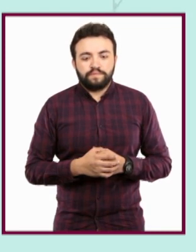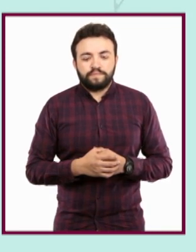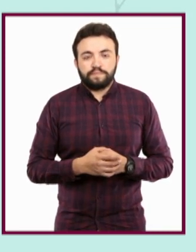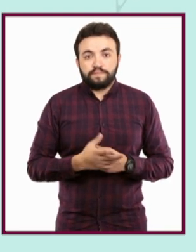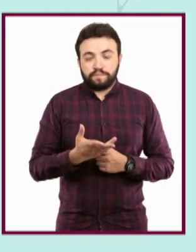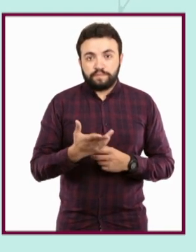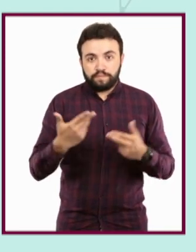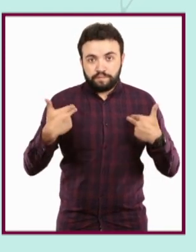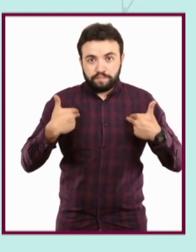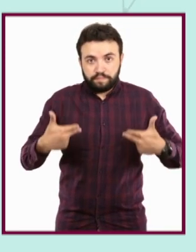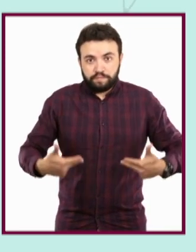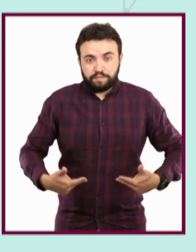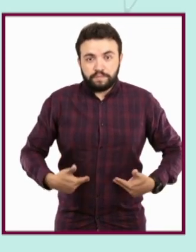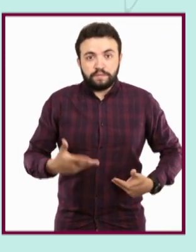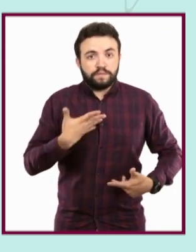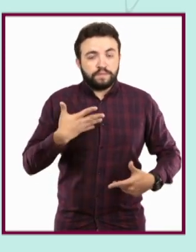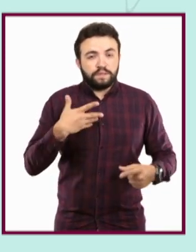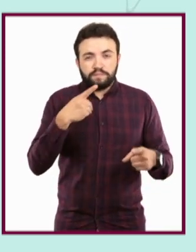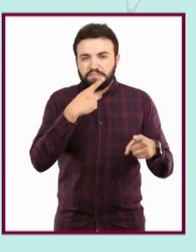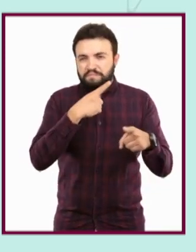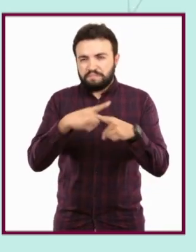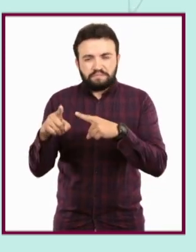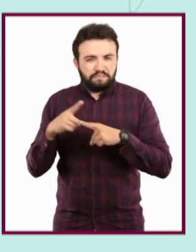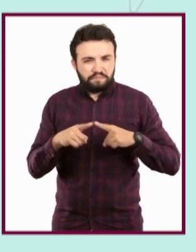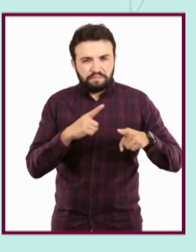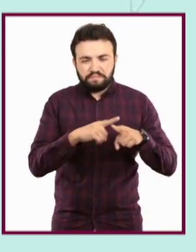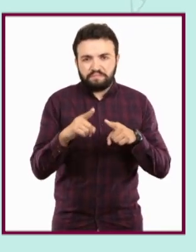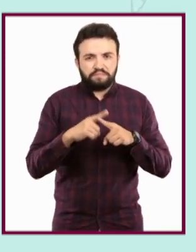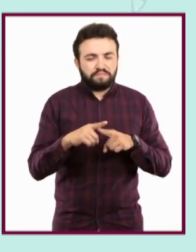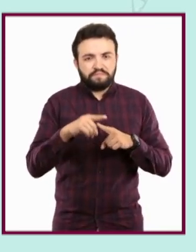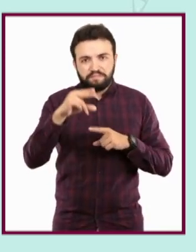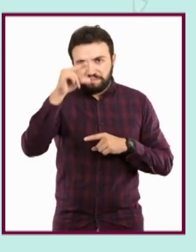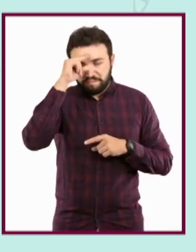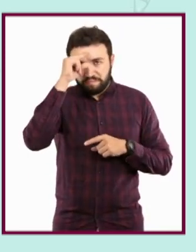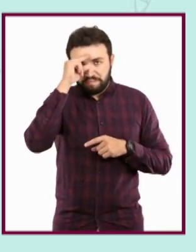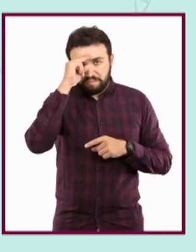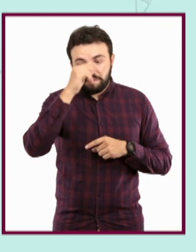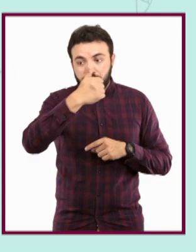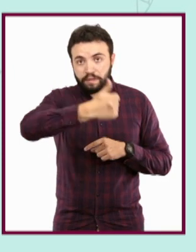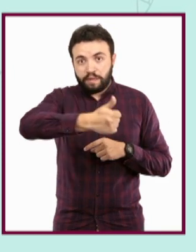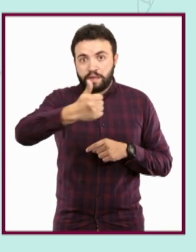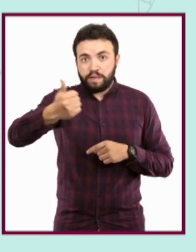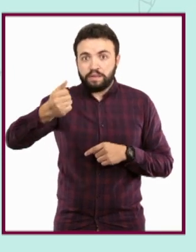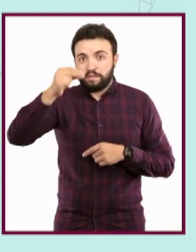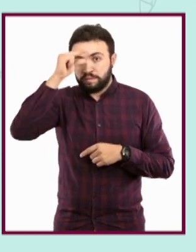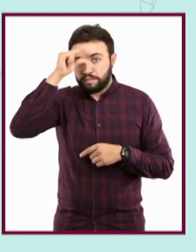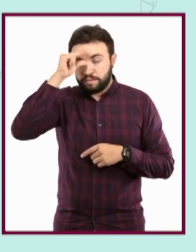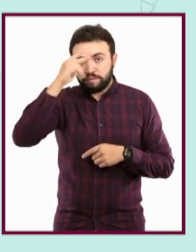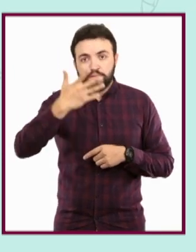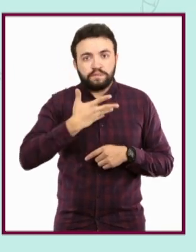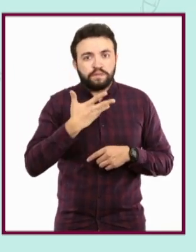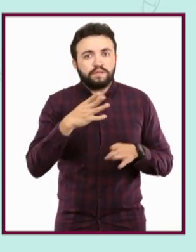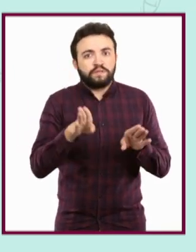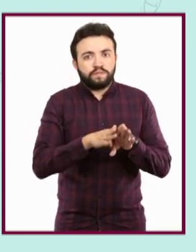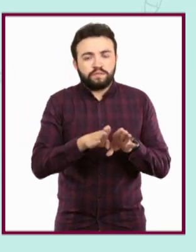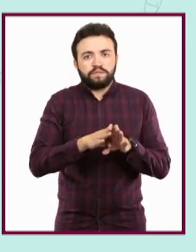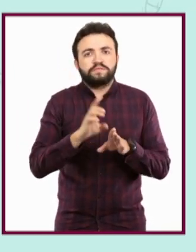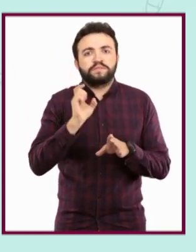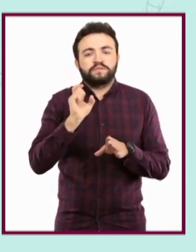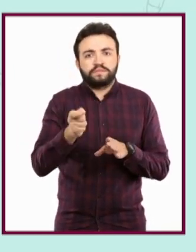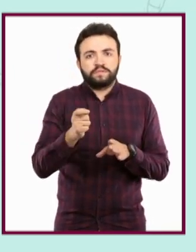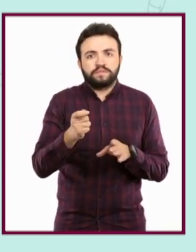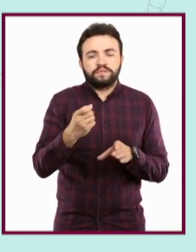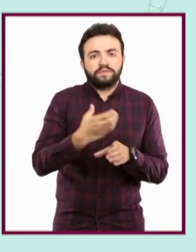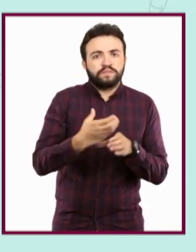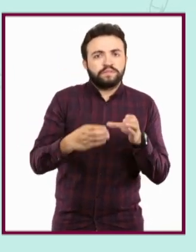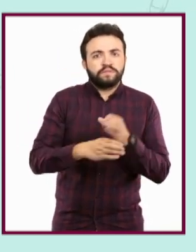Resulta que los seres humanos tenemos distintos tipos de inteligencia. Cada una de estas inteligencias tienen que ver con un aspecto de la realidad,